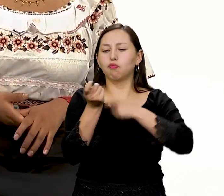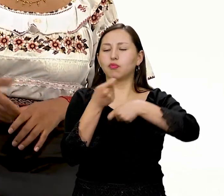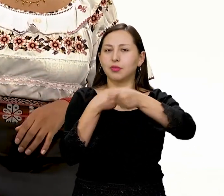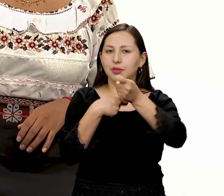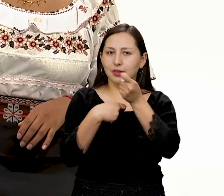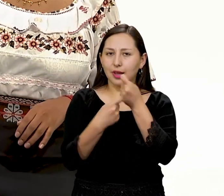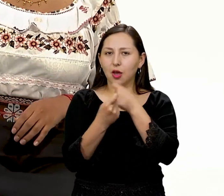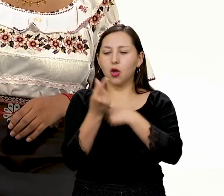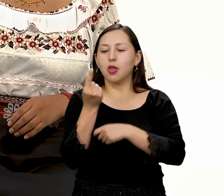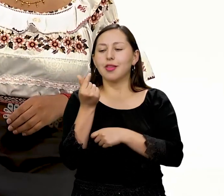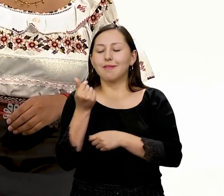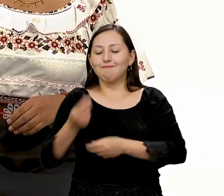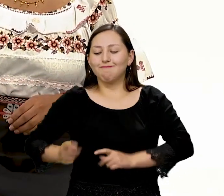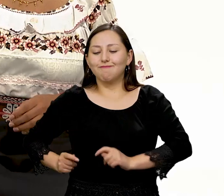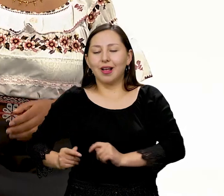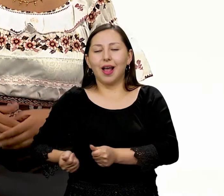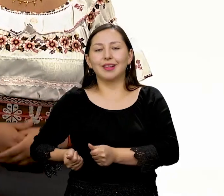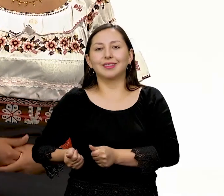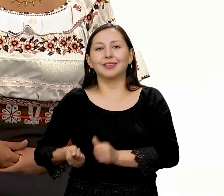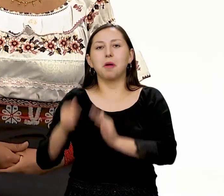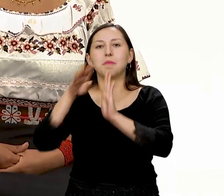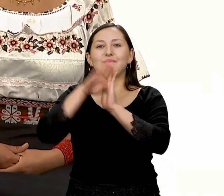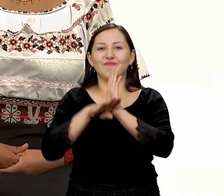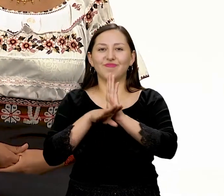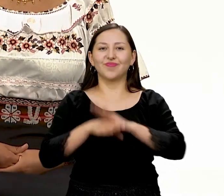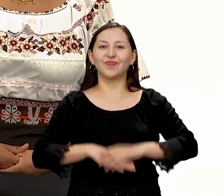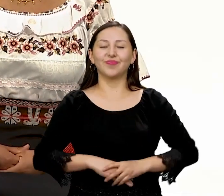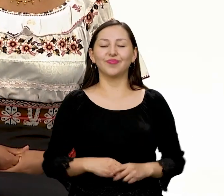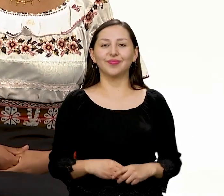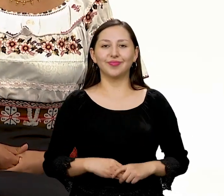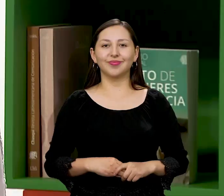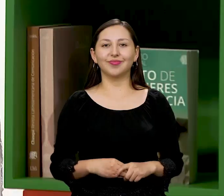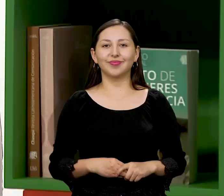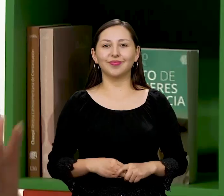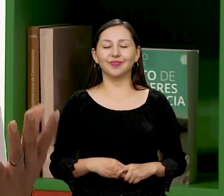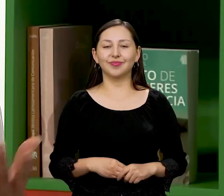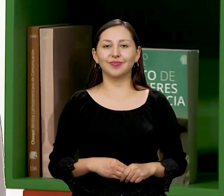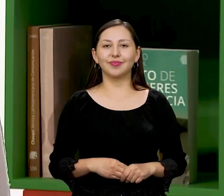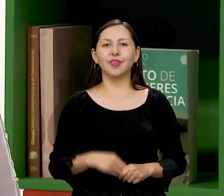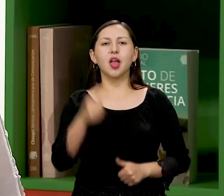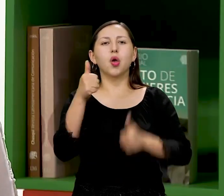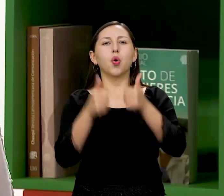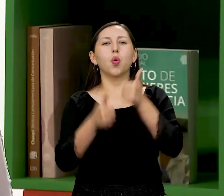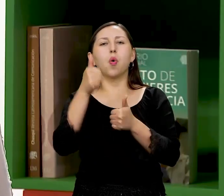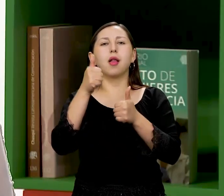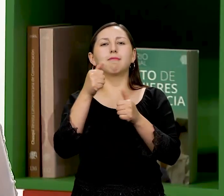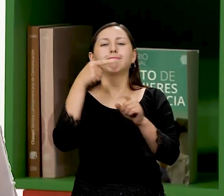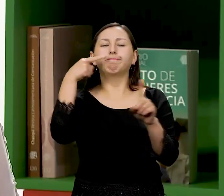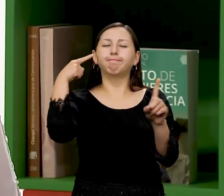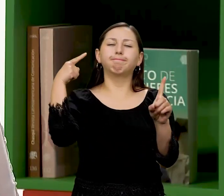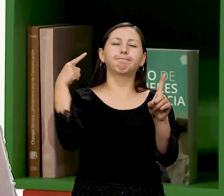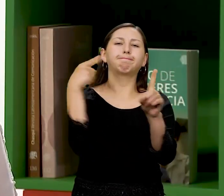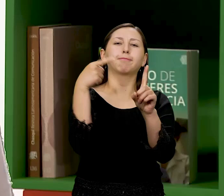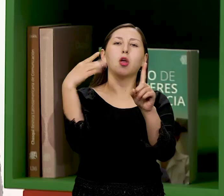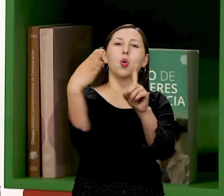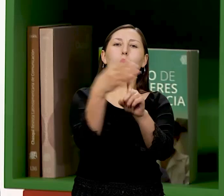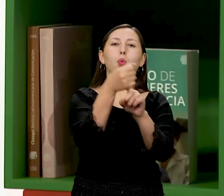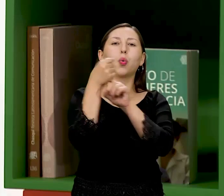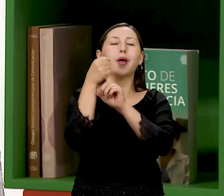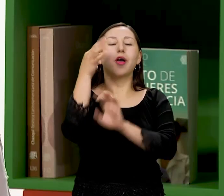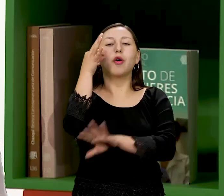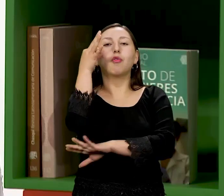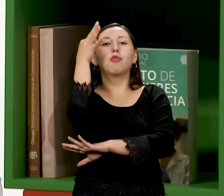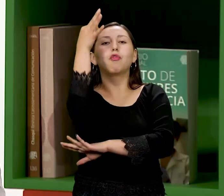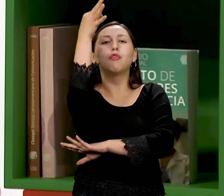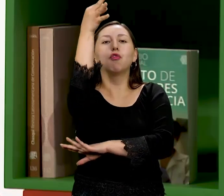necesidad de incrementar su cantidad de terrenos. ¿Cuál es la meta que se han propuesto, los